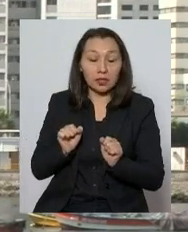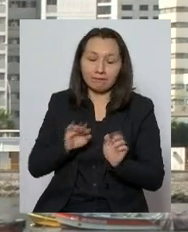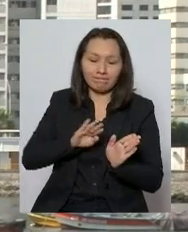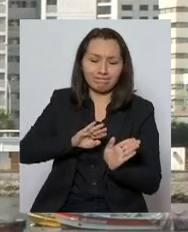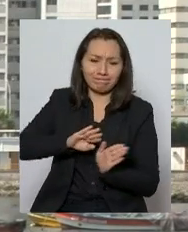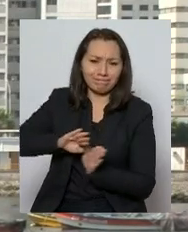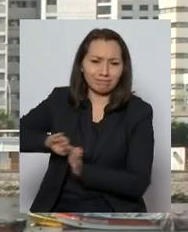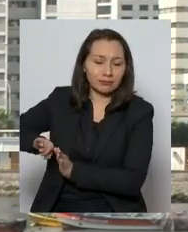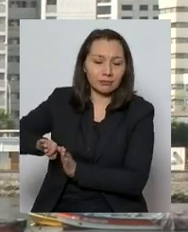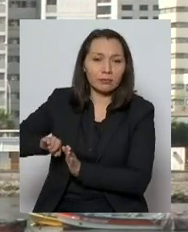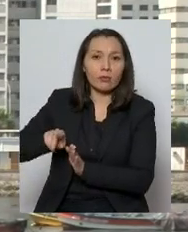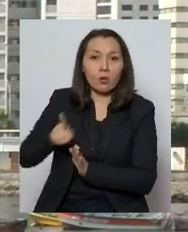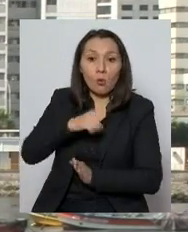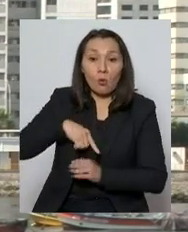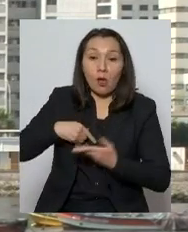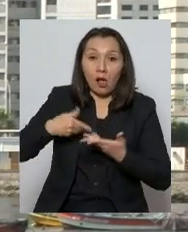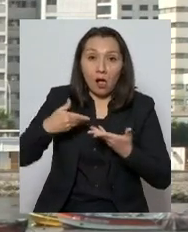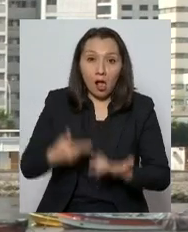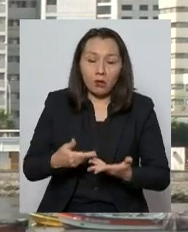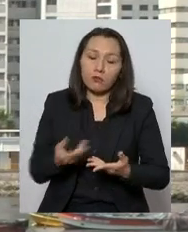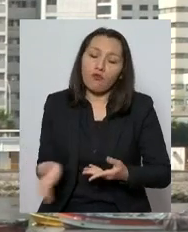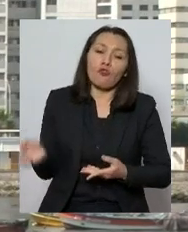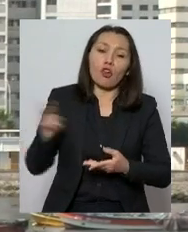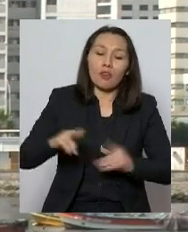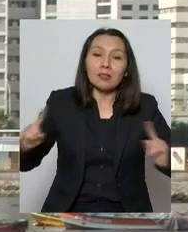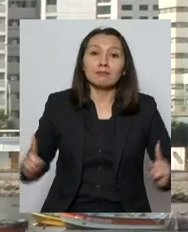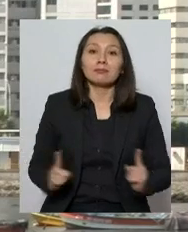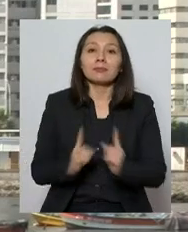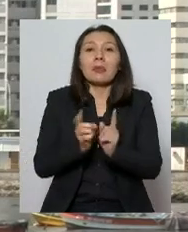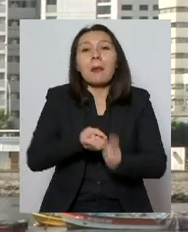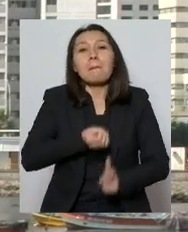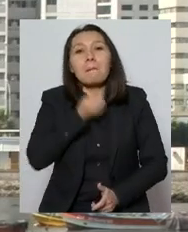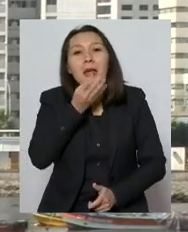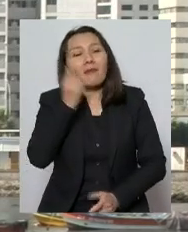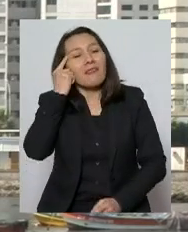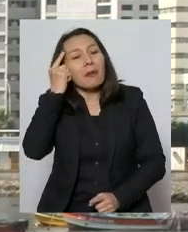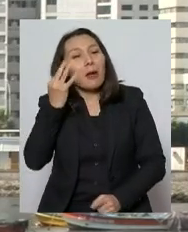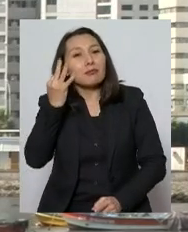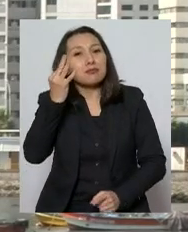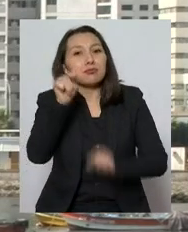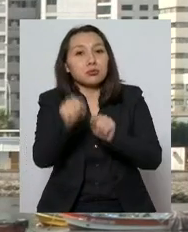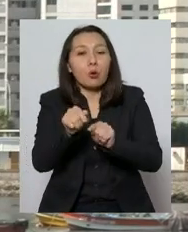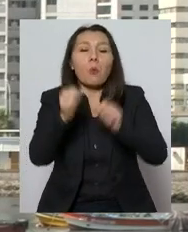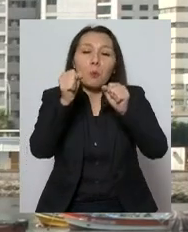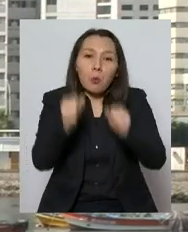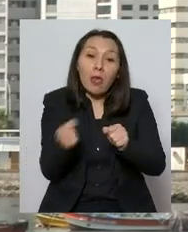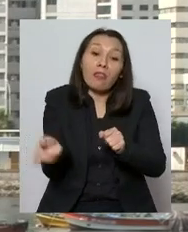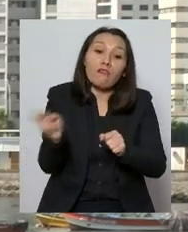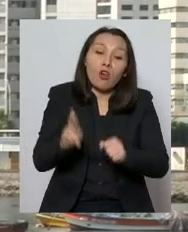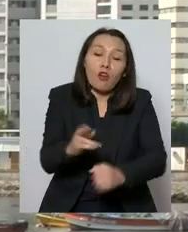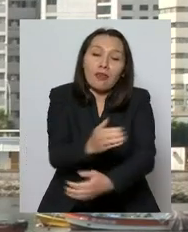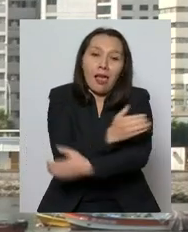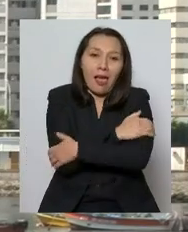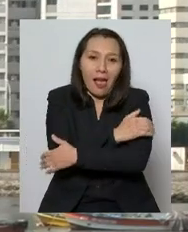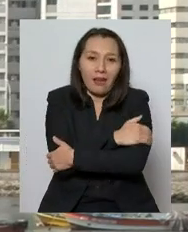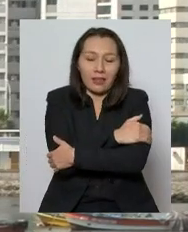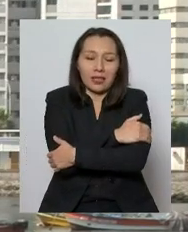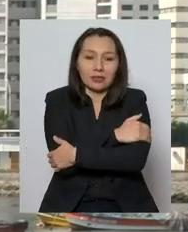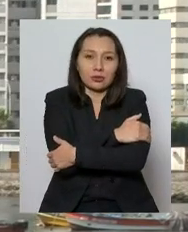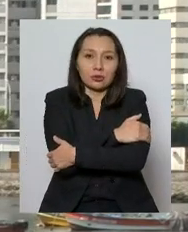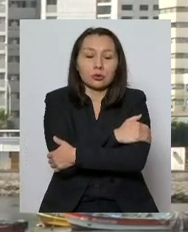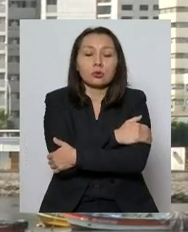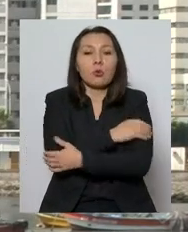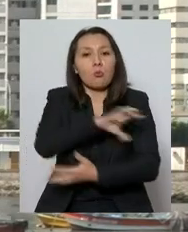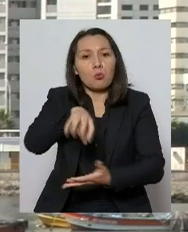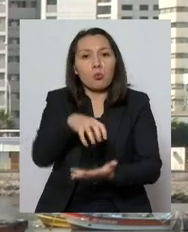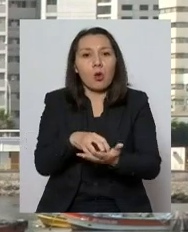en el que estamos sumidos y volver a encontrarnos en una primavera en que podamos abrazarnos como un